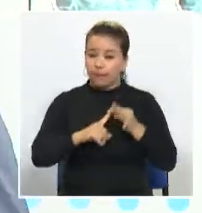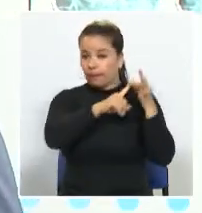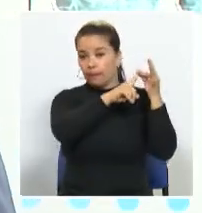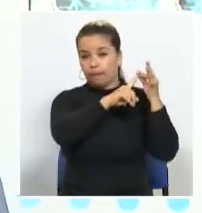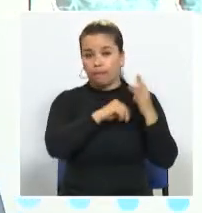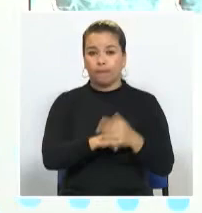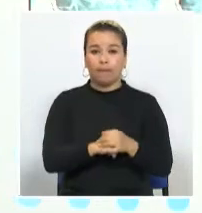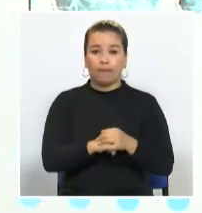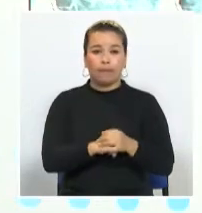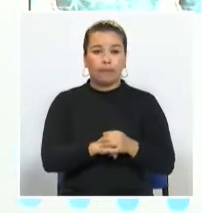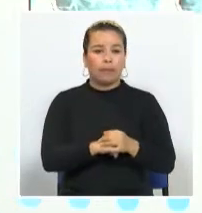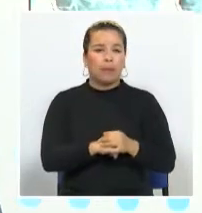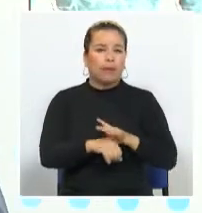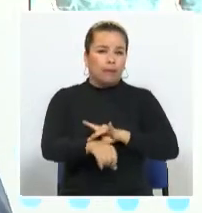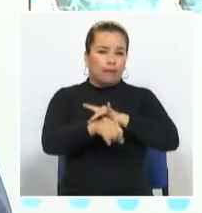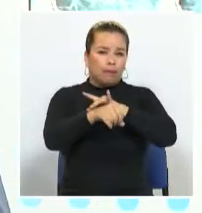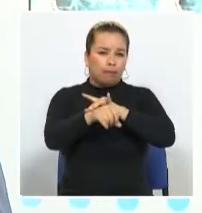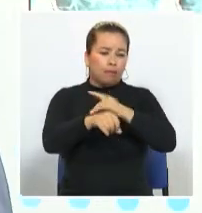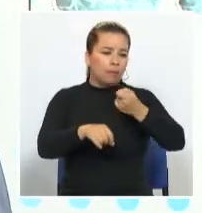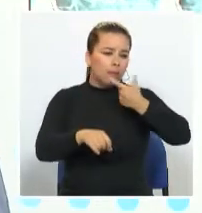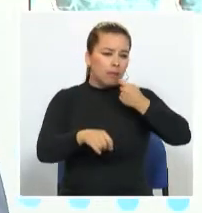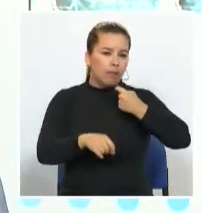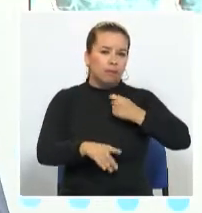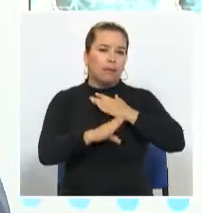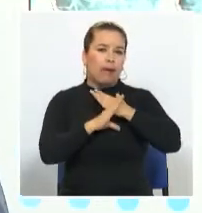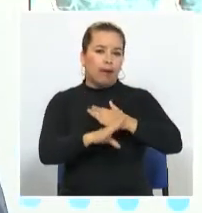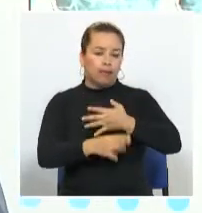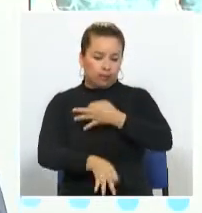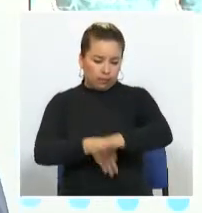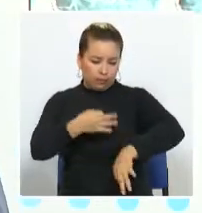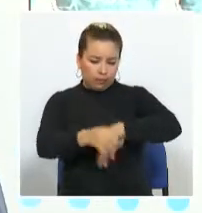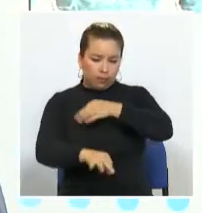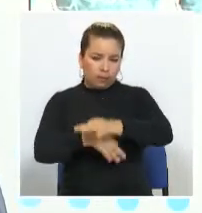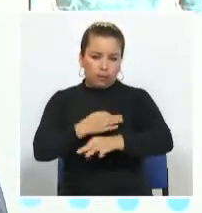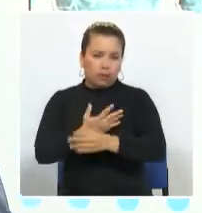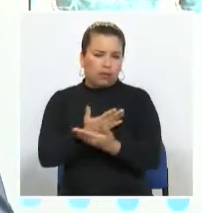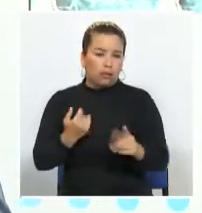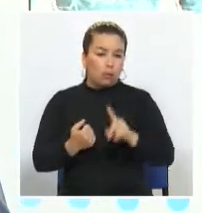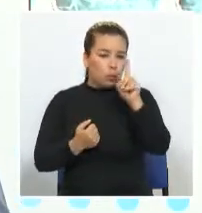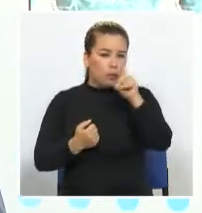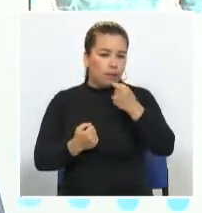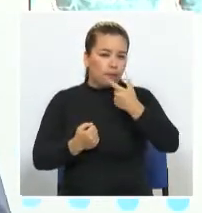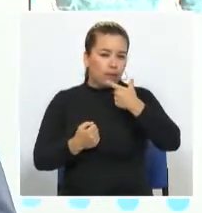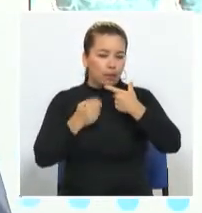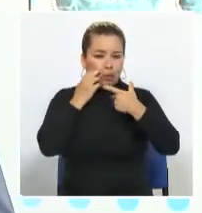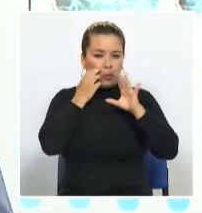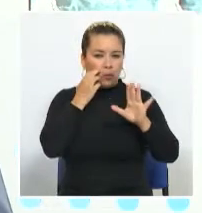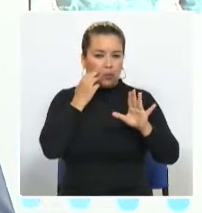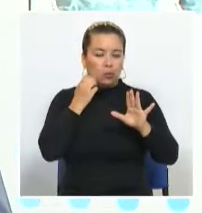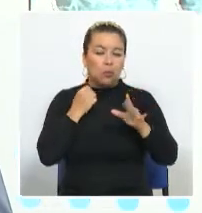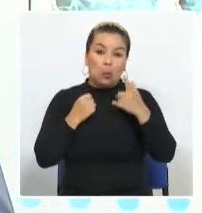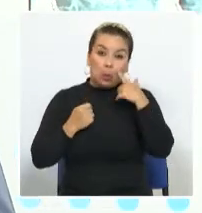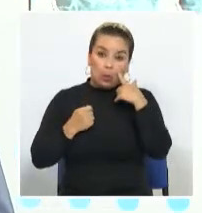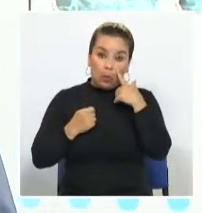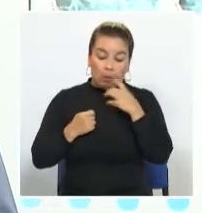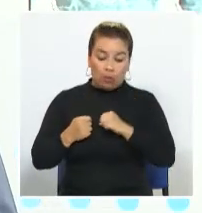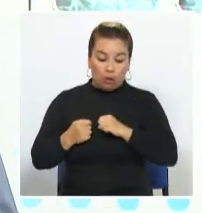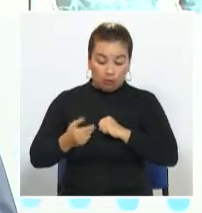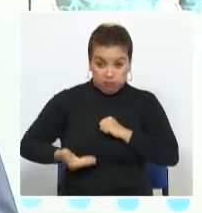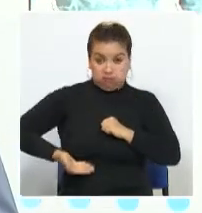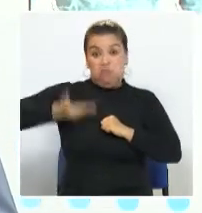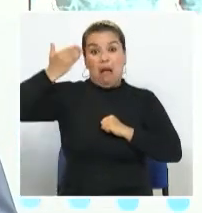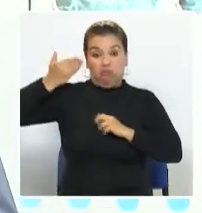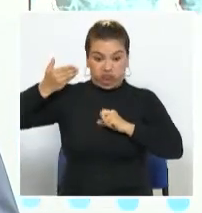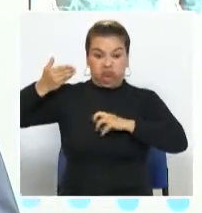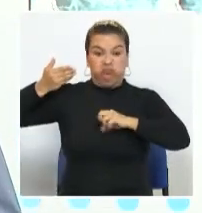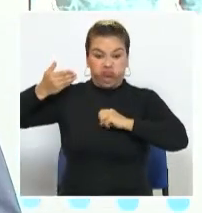de unos medicamentos que se llaman anticoagulantes y en general de un medicamento que no deje que el corazón se dispare, que no deje que el corazón